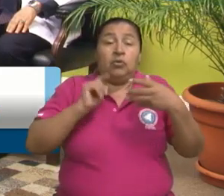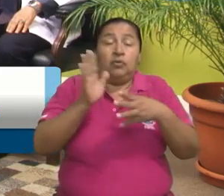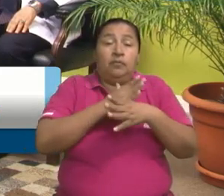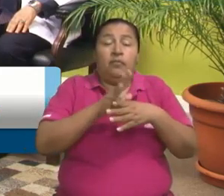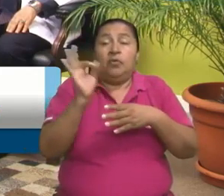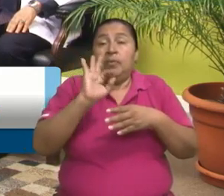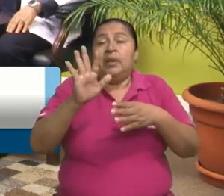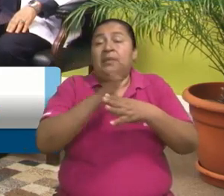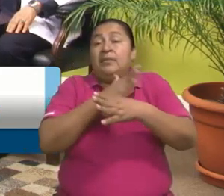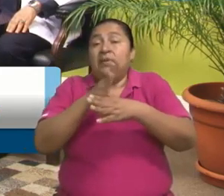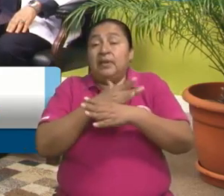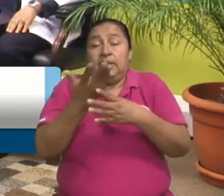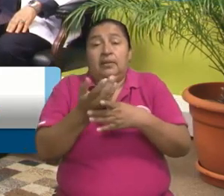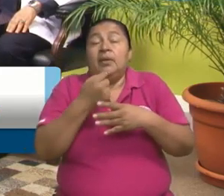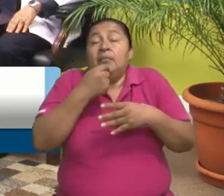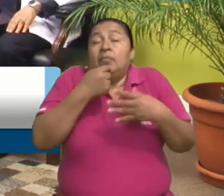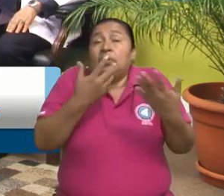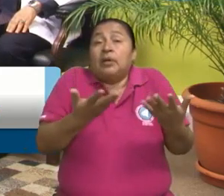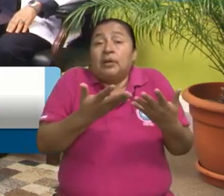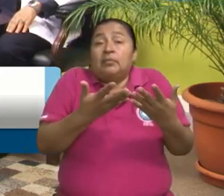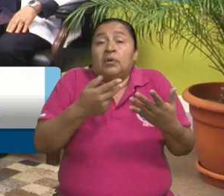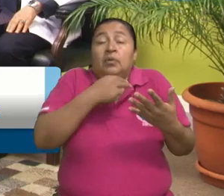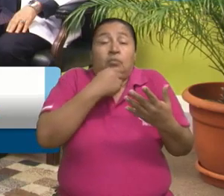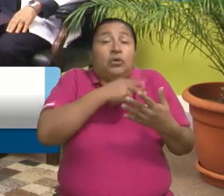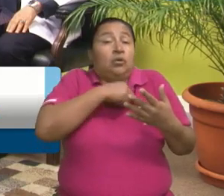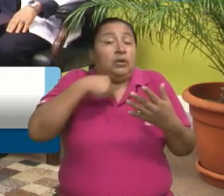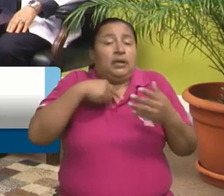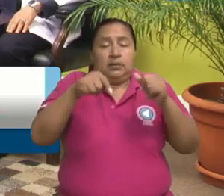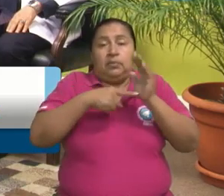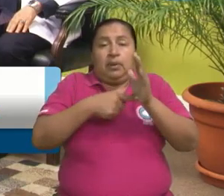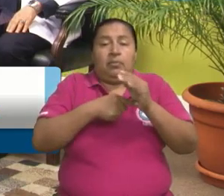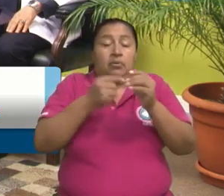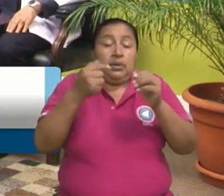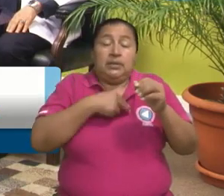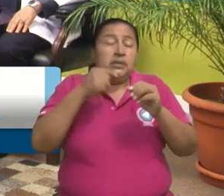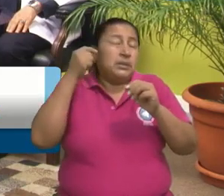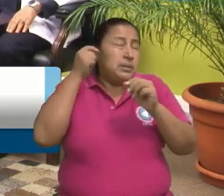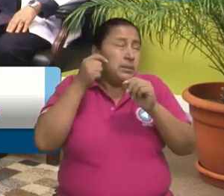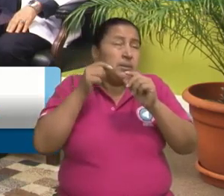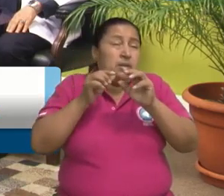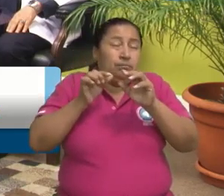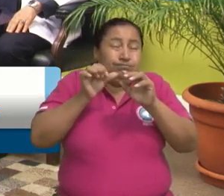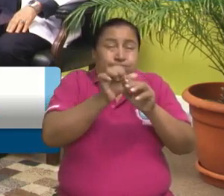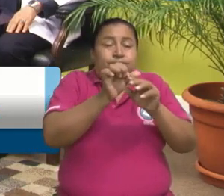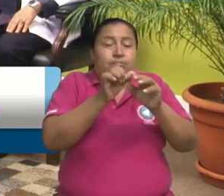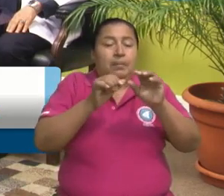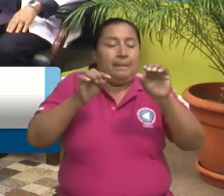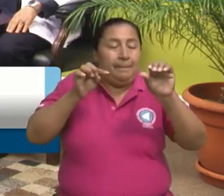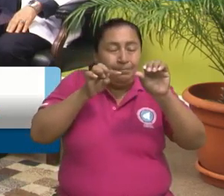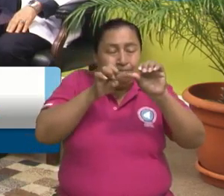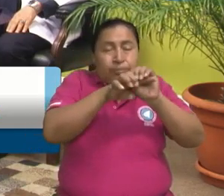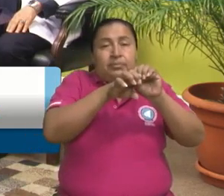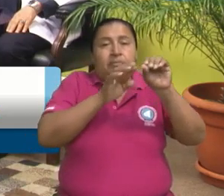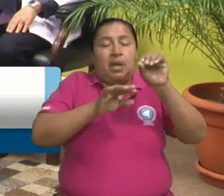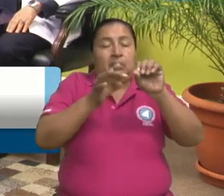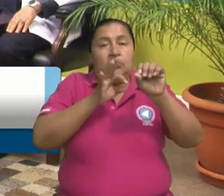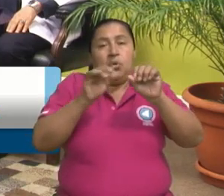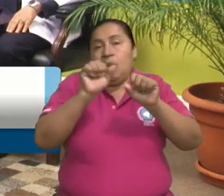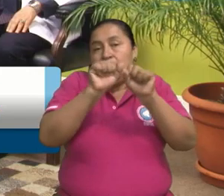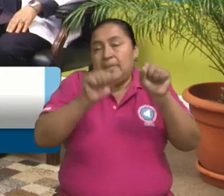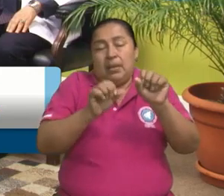adecuados y por qué porque lo que hacen es empujar el el este el objeto o el este